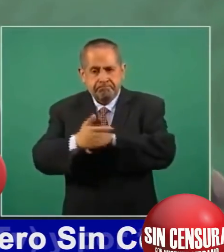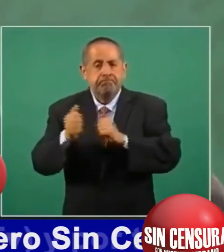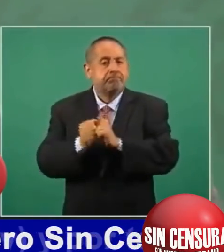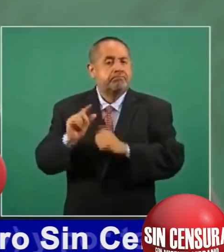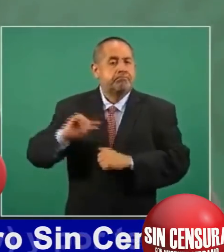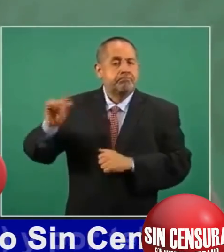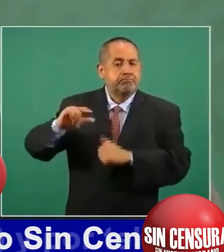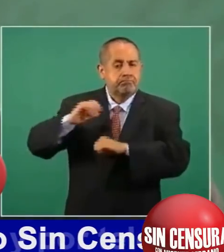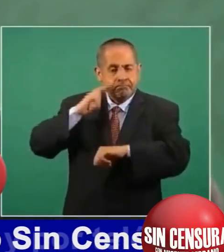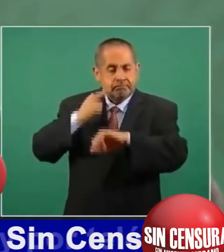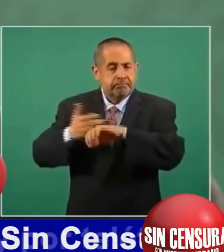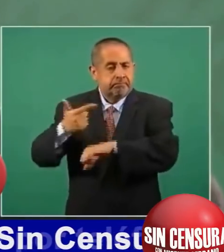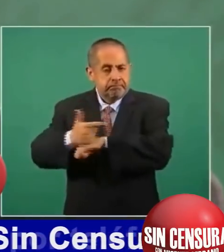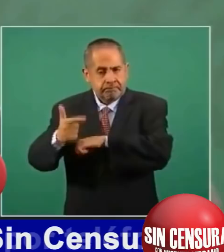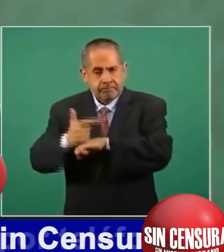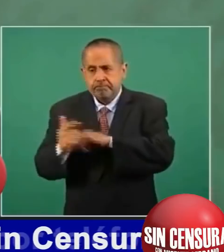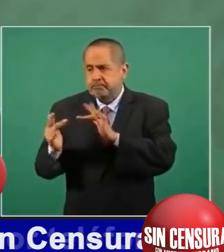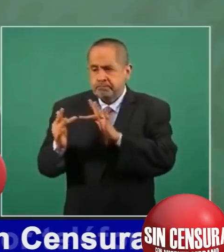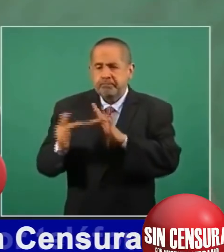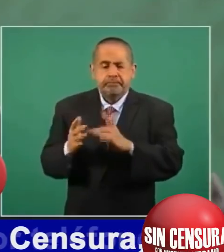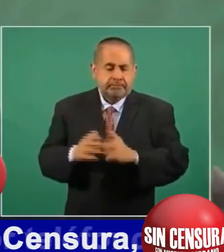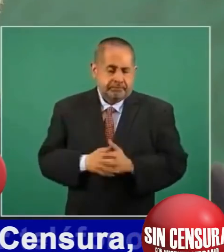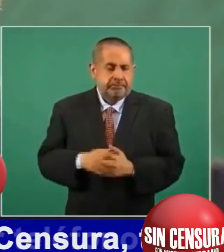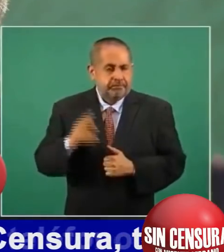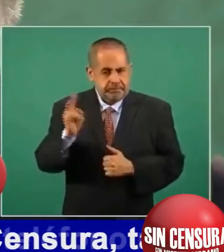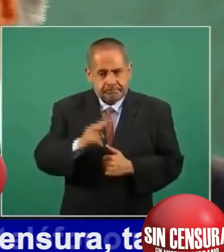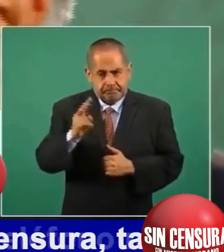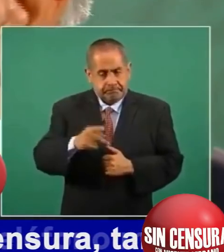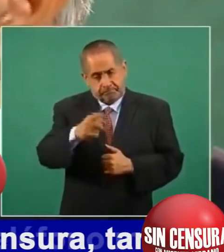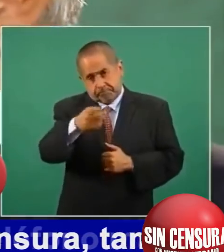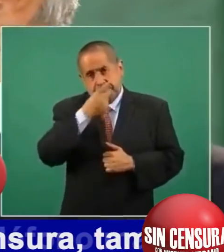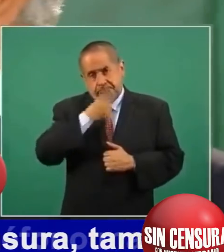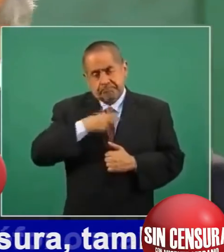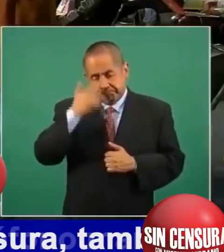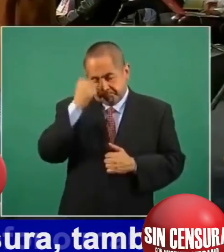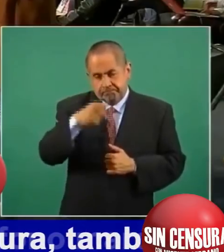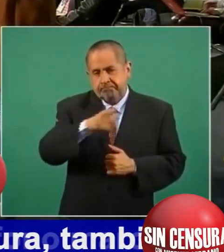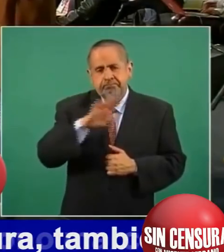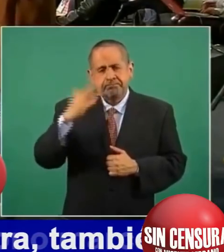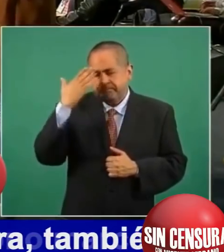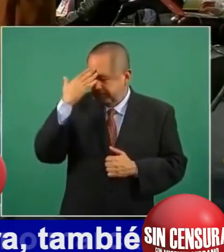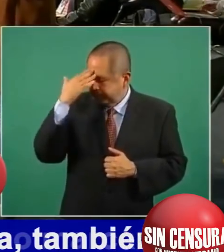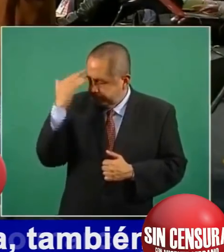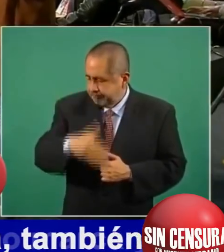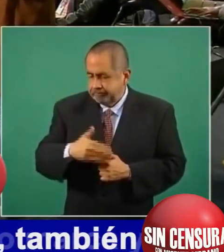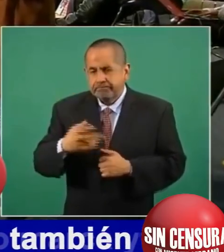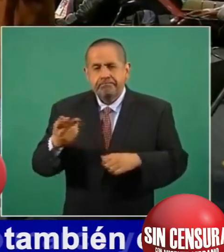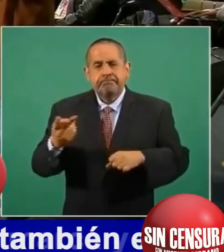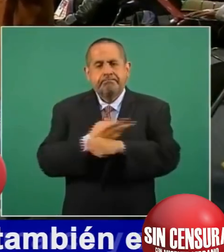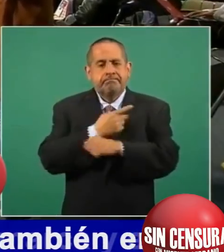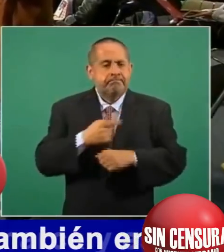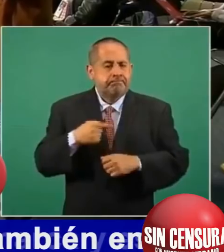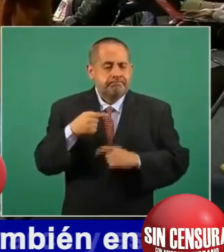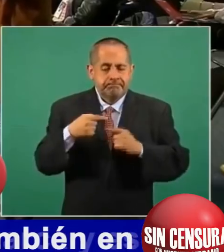Guatemala. Y ellos, en efecto, como tú lo mencionas, saben muy bien lo que